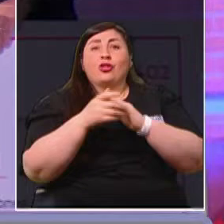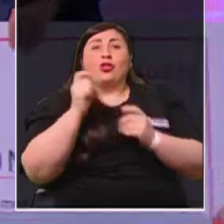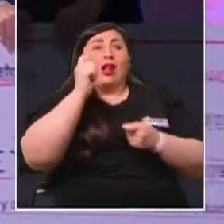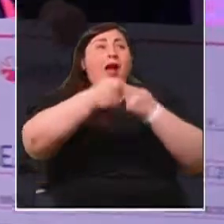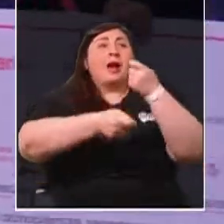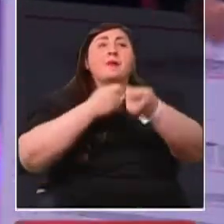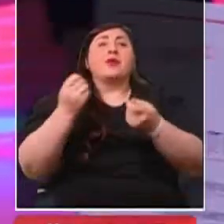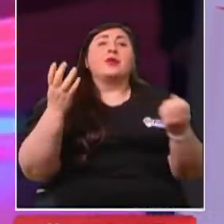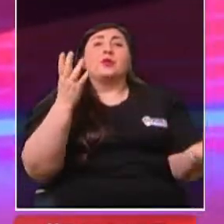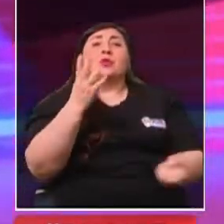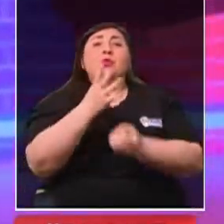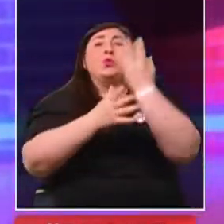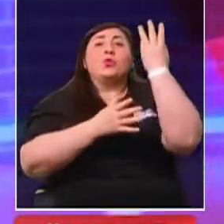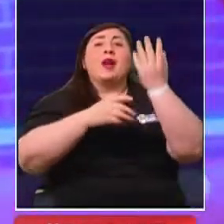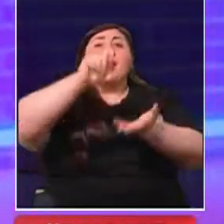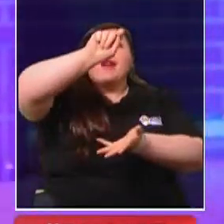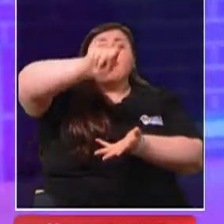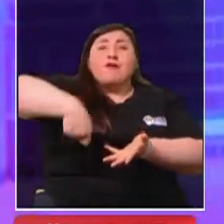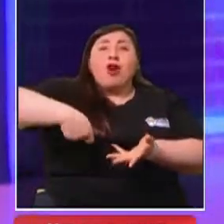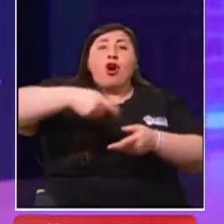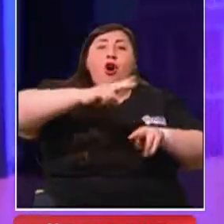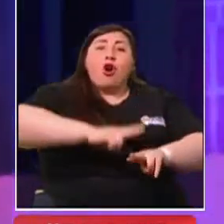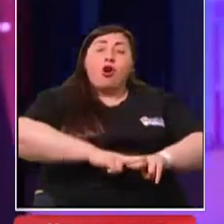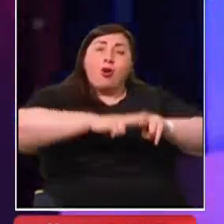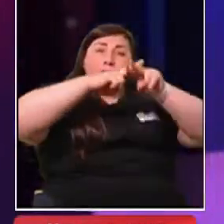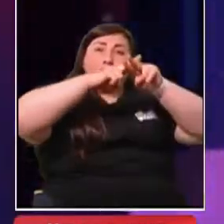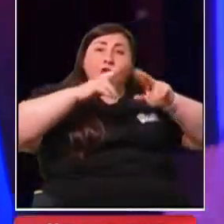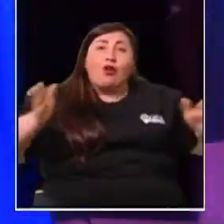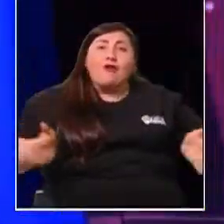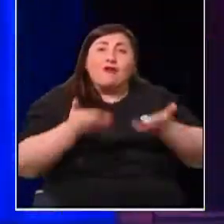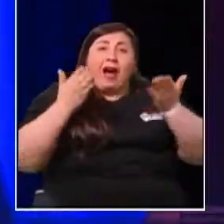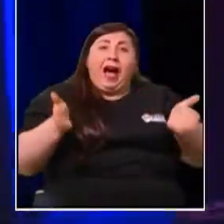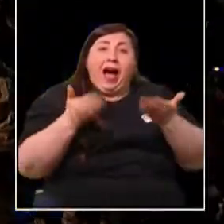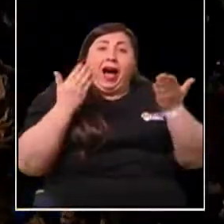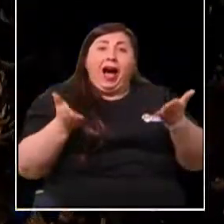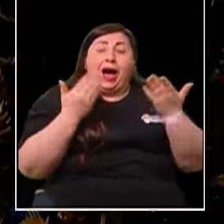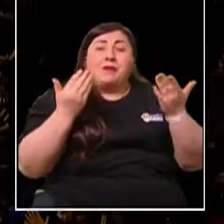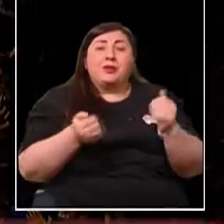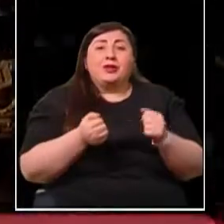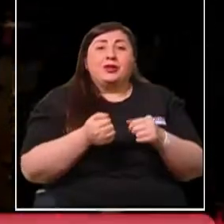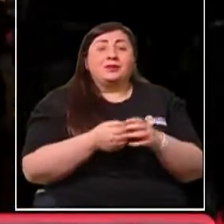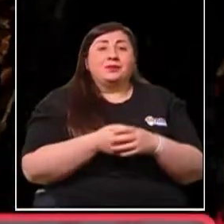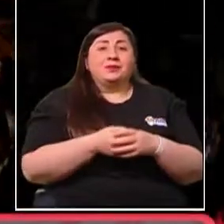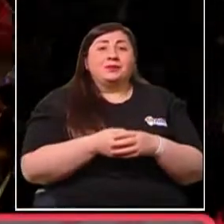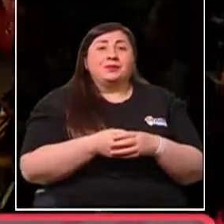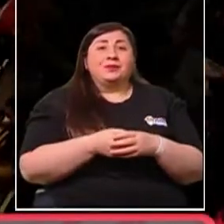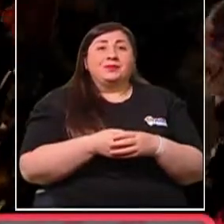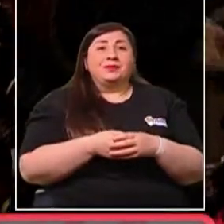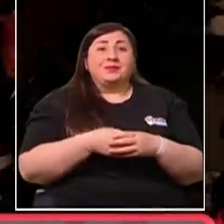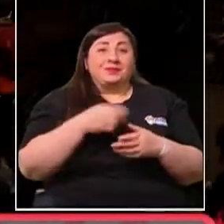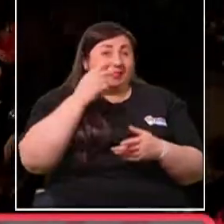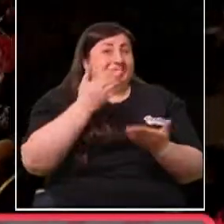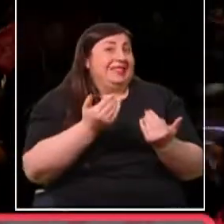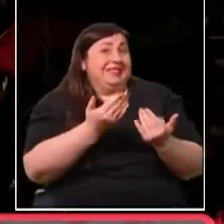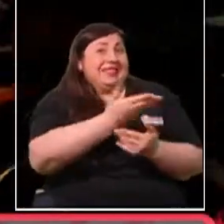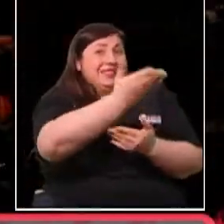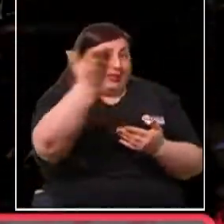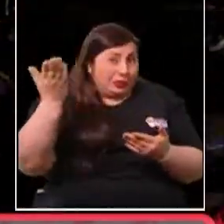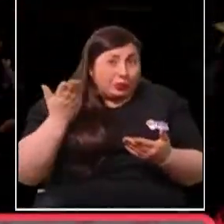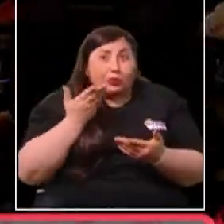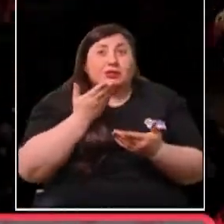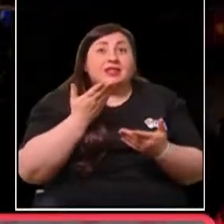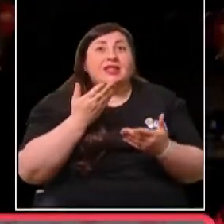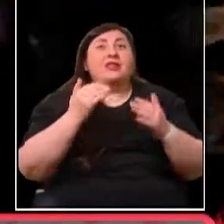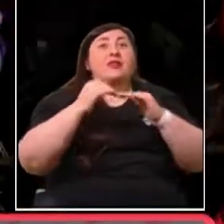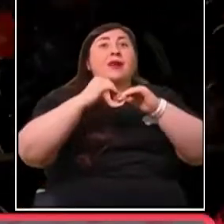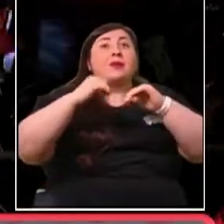Deportes, tenemos nuevo cómputo. ¡Tenemos cómputo! ¡Vamos, chilenos! ¡Francisco! ¡Vamos, Francisco! ¡Vamos, chilenos! Necesitamos que ustedes nos vamos a